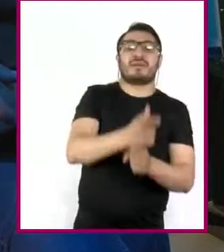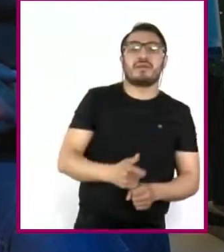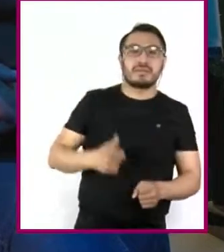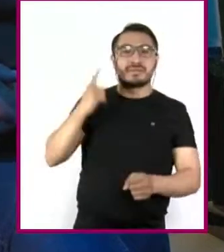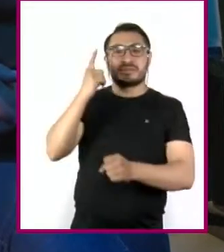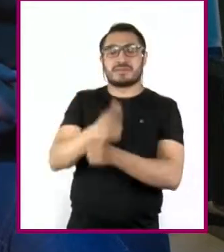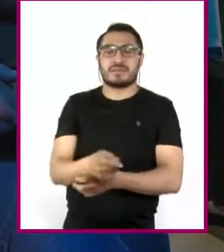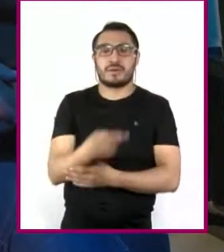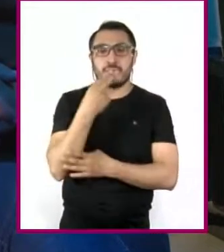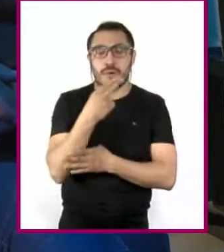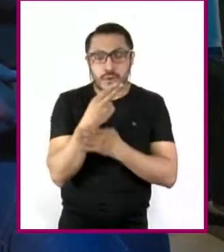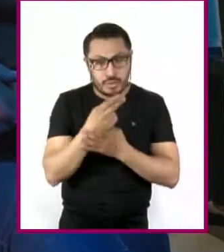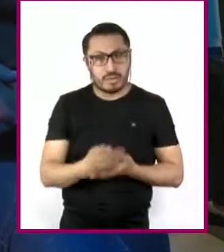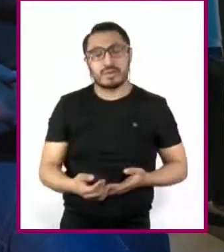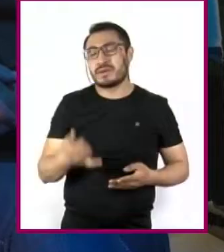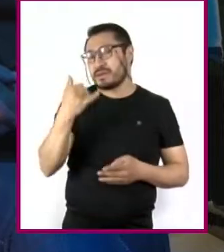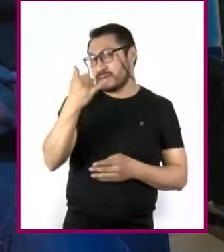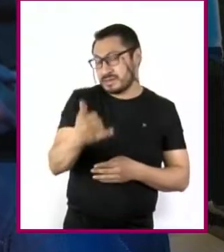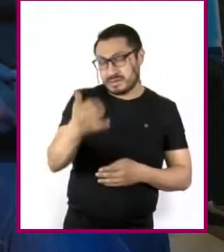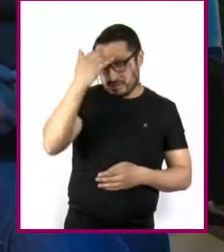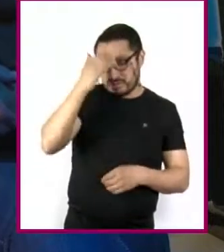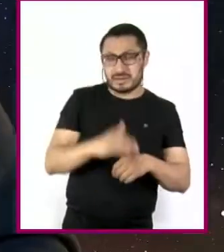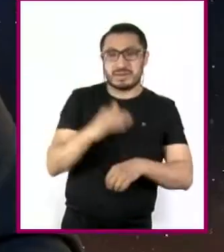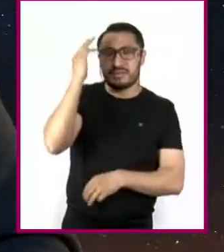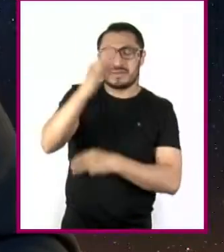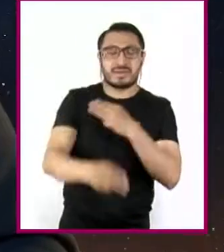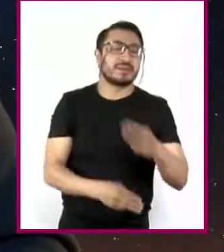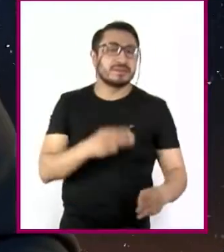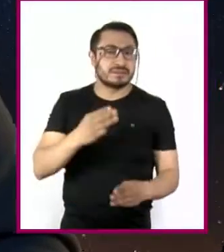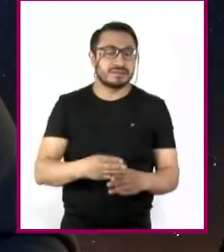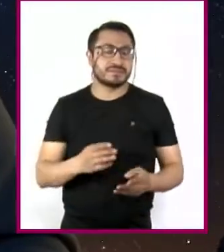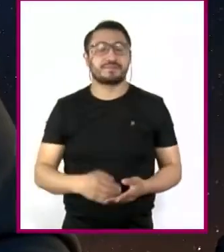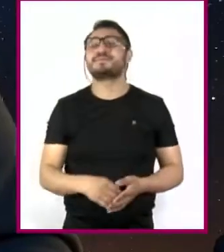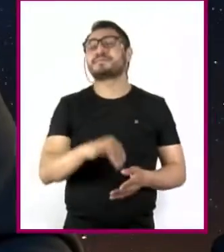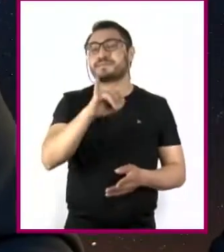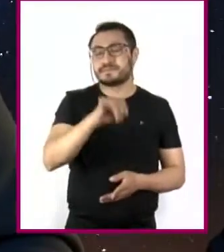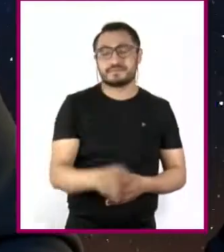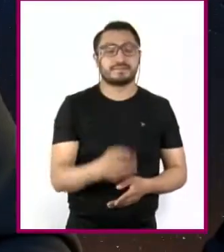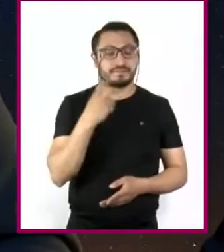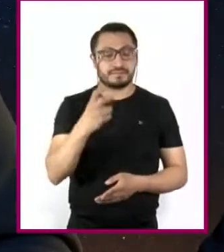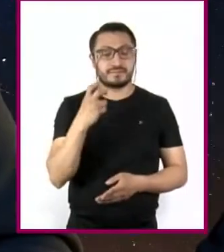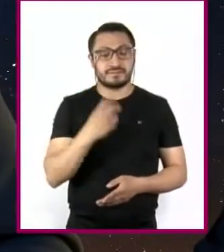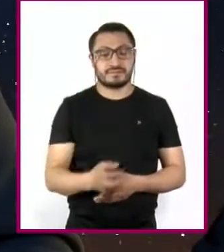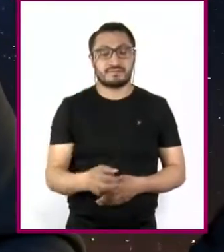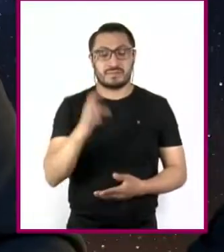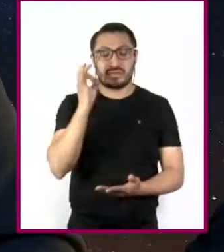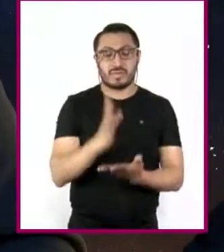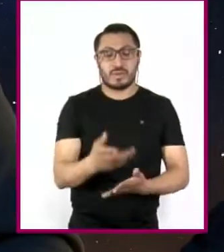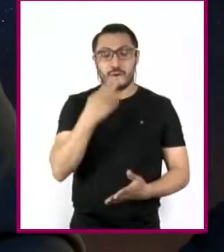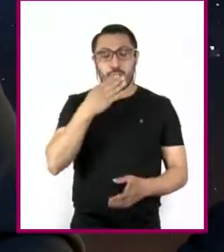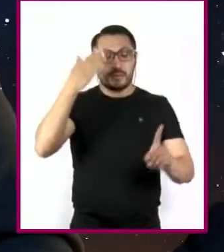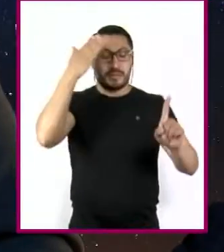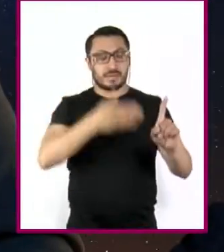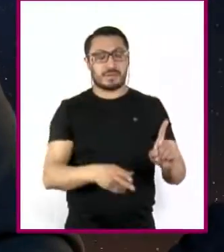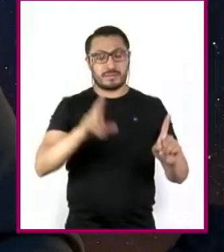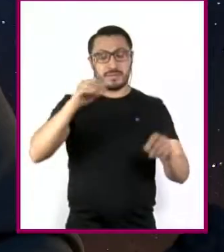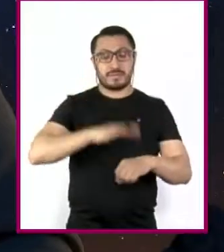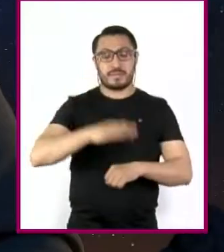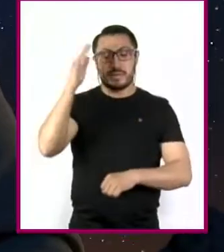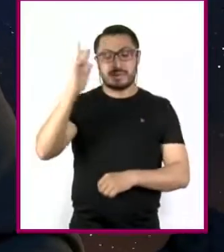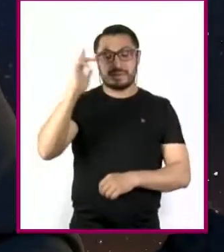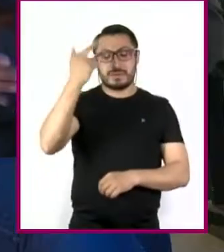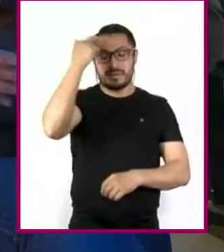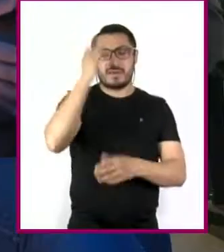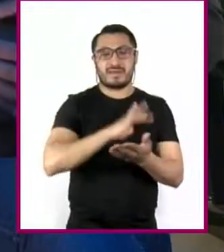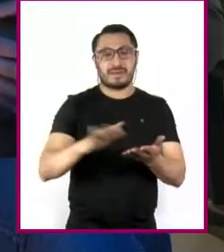de utilizarlos para conocer más sobre nuestro mundo. Sí, y ese no es su único uso. ¿Recuerdas que leímos sobre